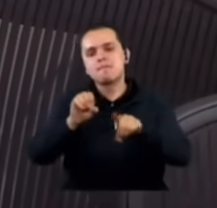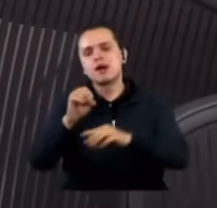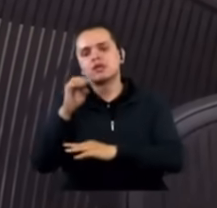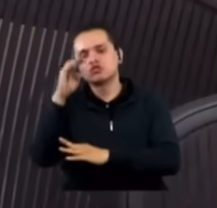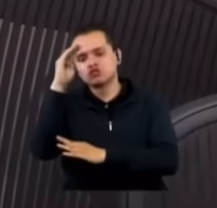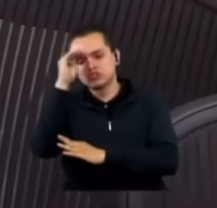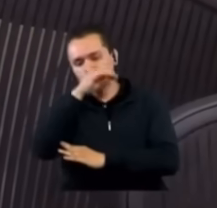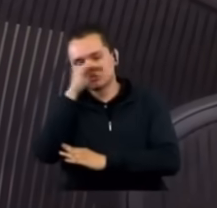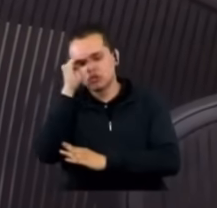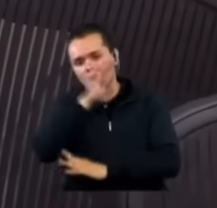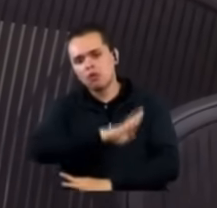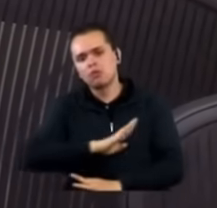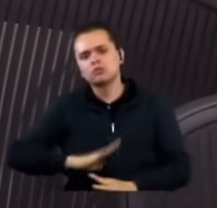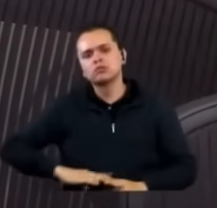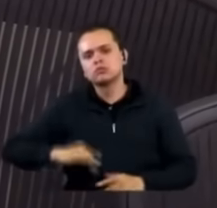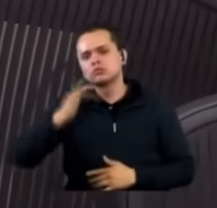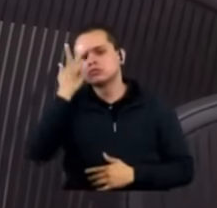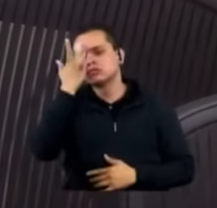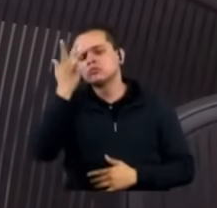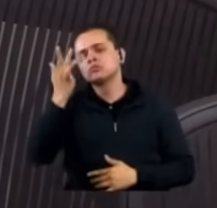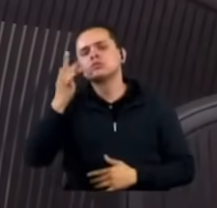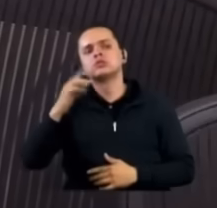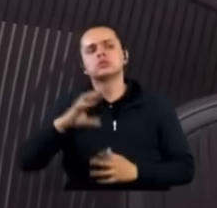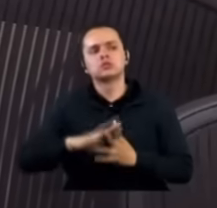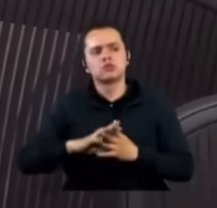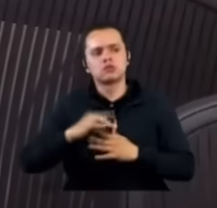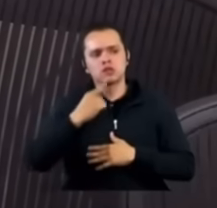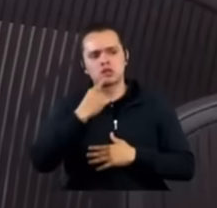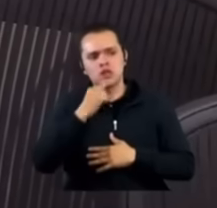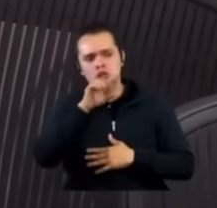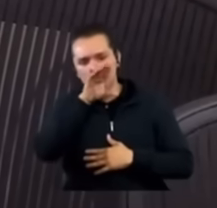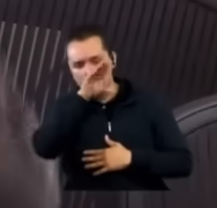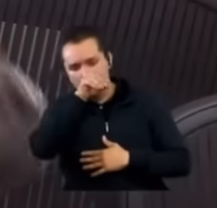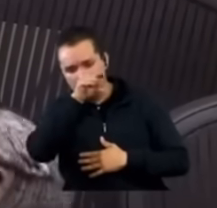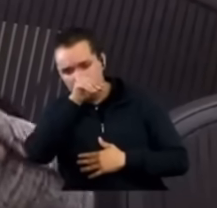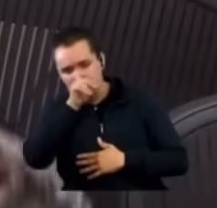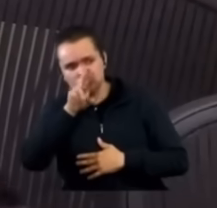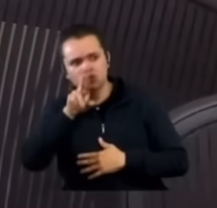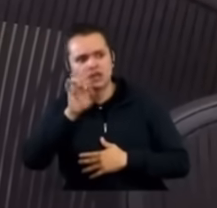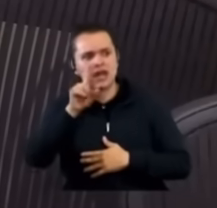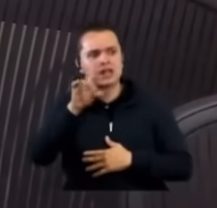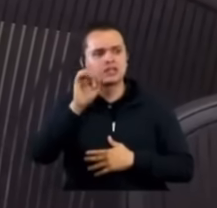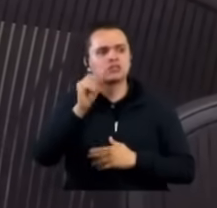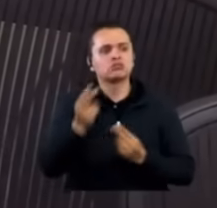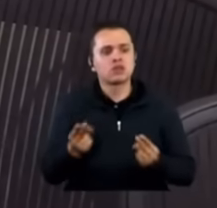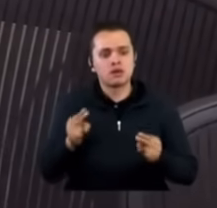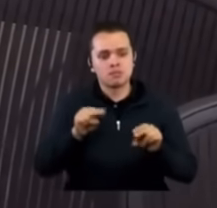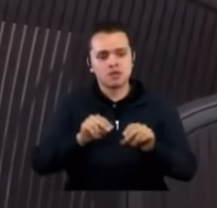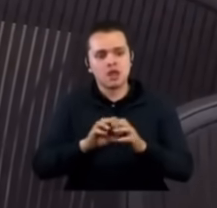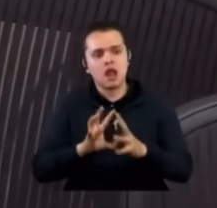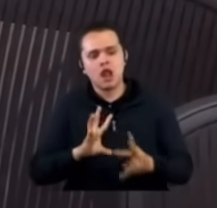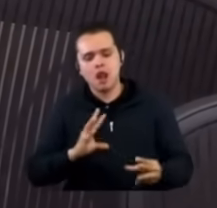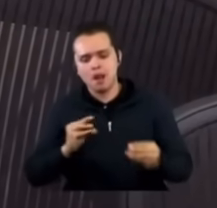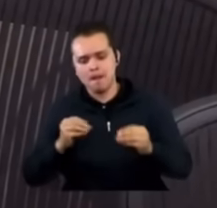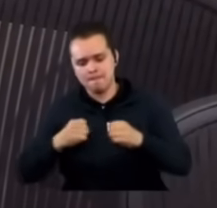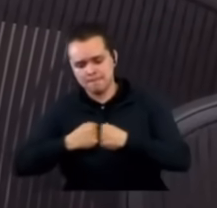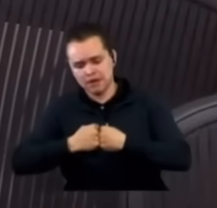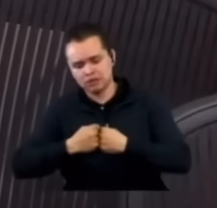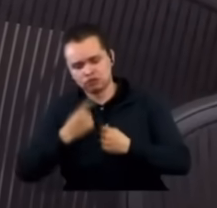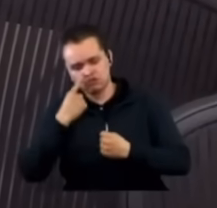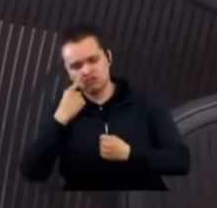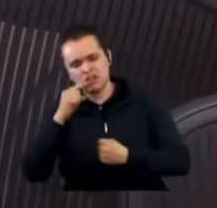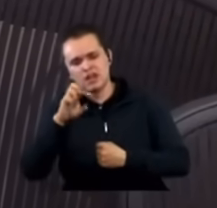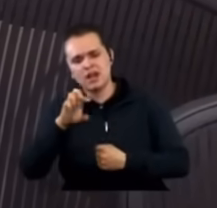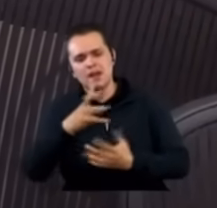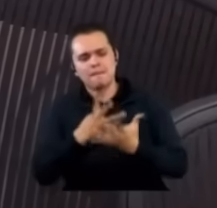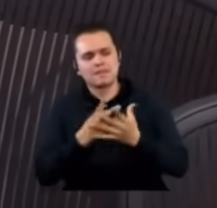Gustavo Petro. Porque si vamos a hablar de pacticos como el de Realito, también podemos hablar del pacto de la picota. Porque uno